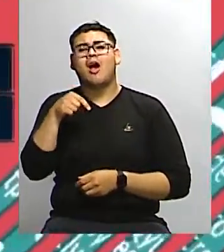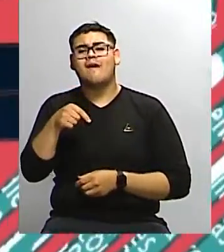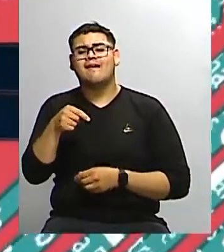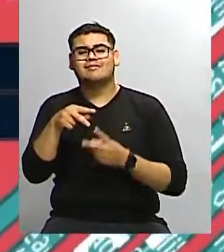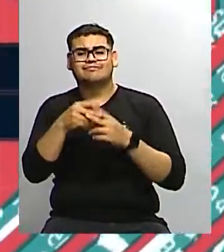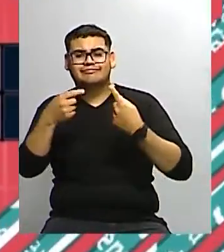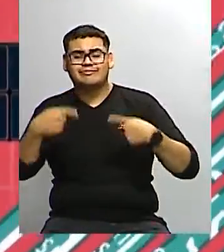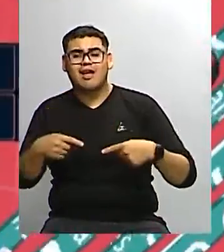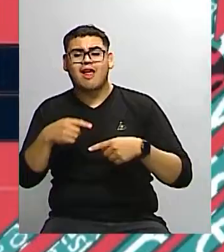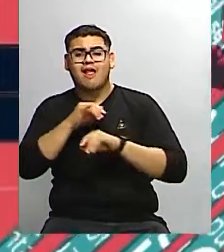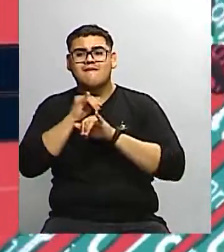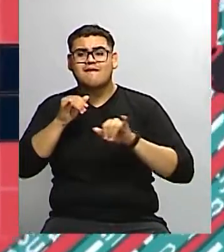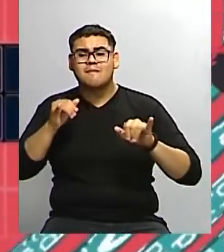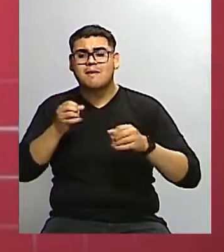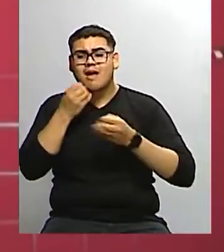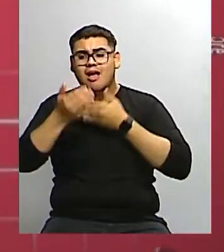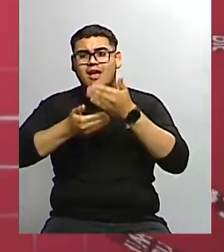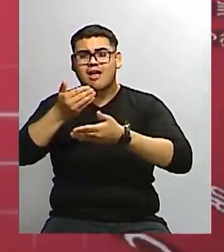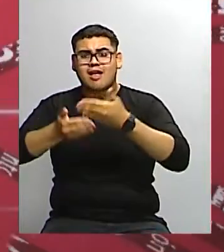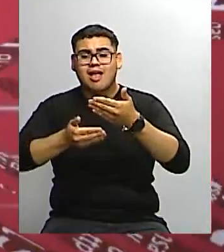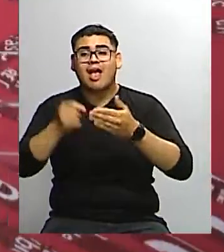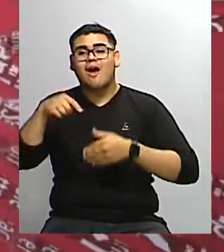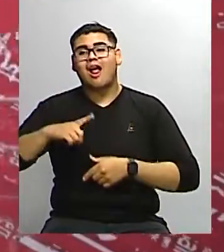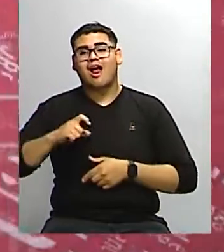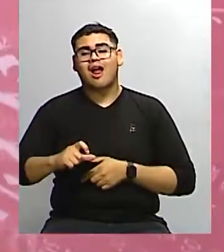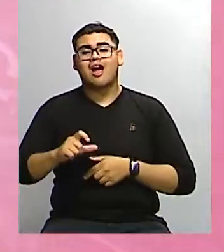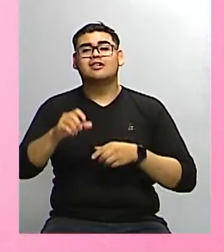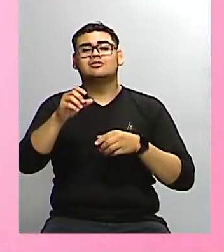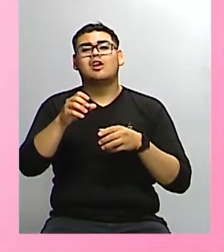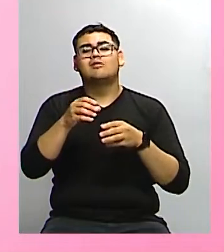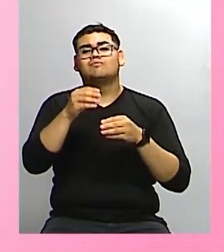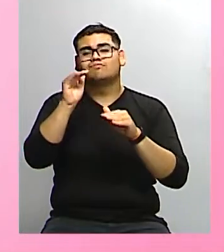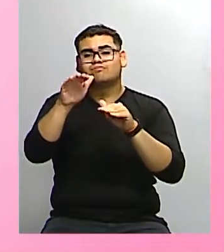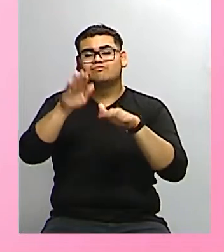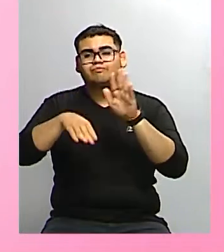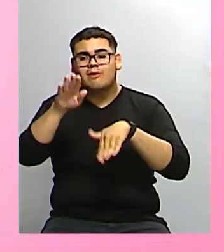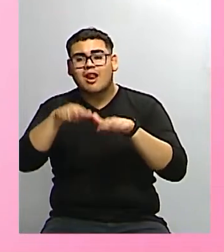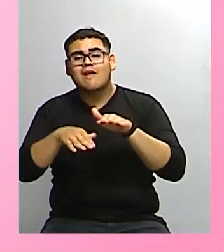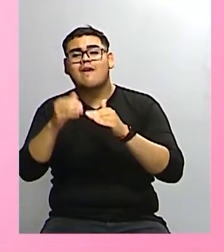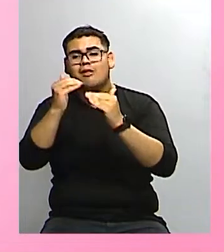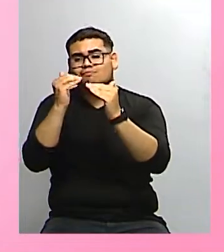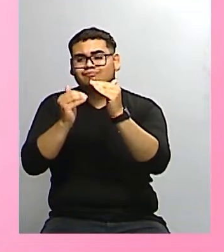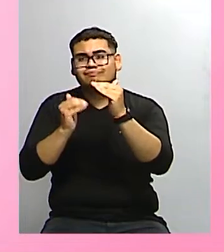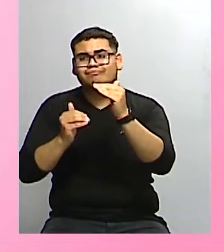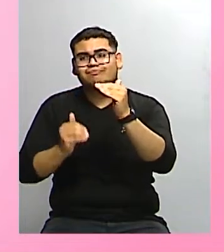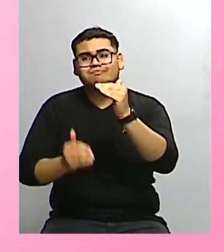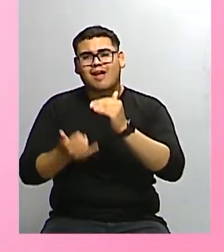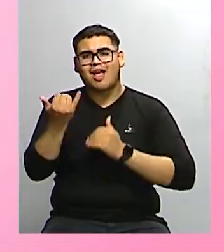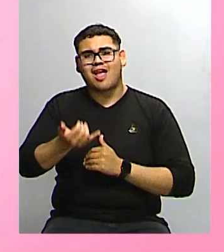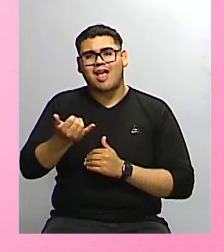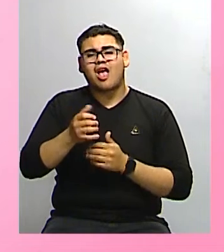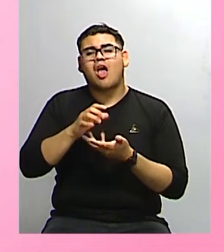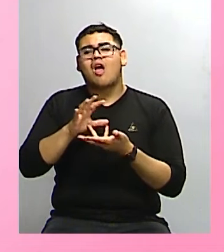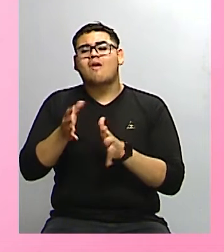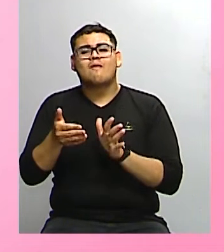en la categorización de esos Sí. cánceres. Hay algunos que son más agresivos, otros menos agresivos. Entonces, como que se ha ido personalizando